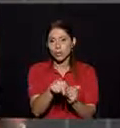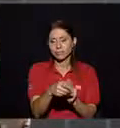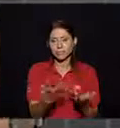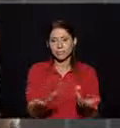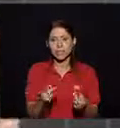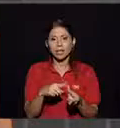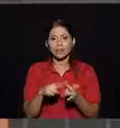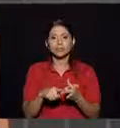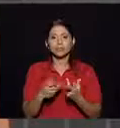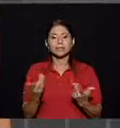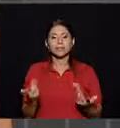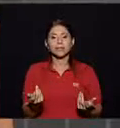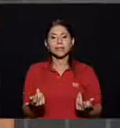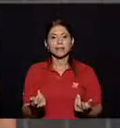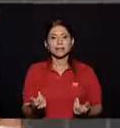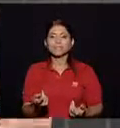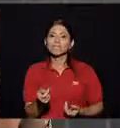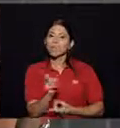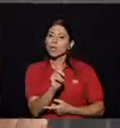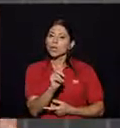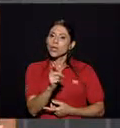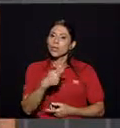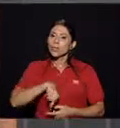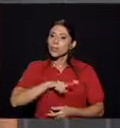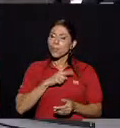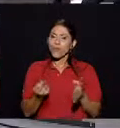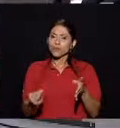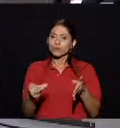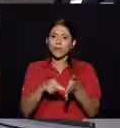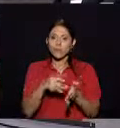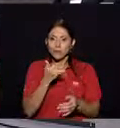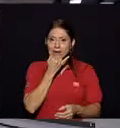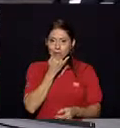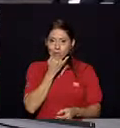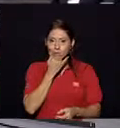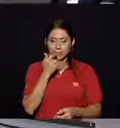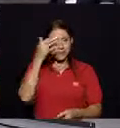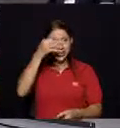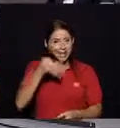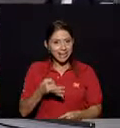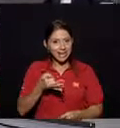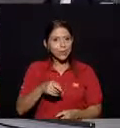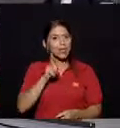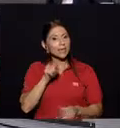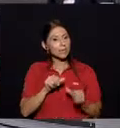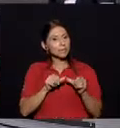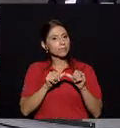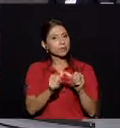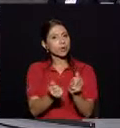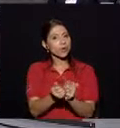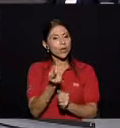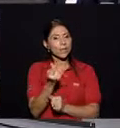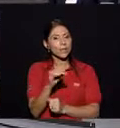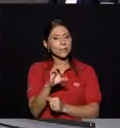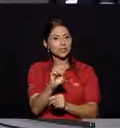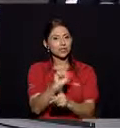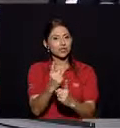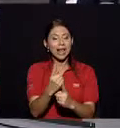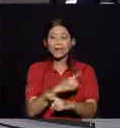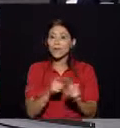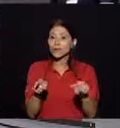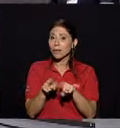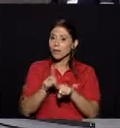no se ajusta, digamos, a esos sectores dinámicos. Entonces, no hemos repetido ese error. Creo que hay que sostener esa inversión